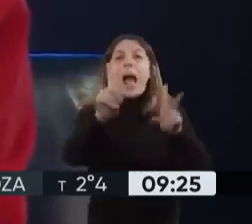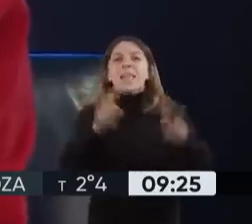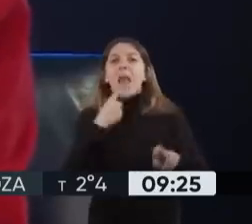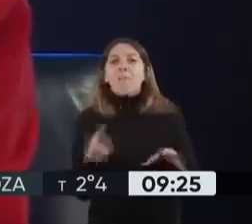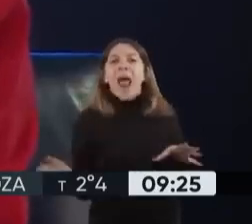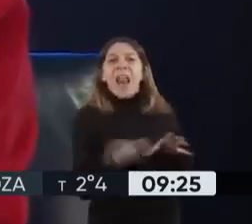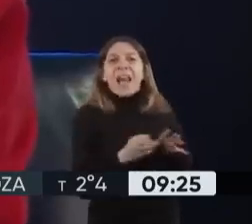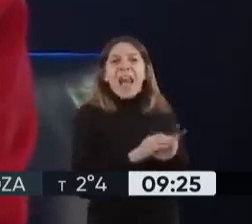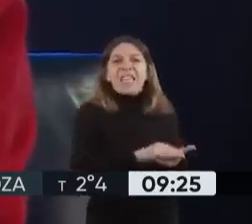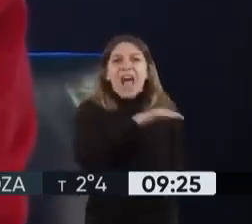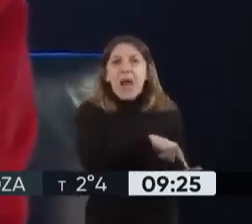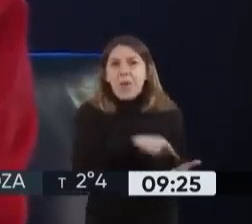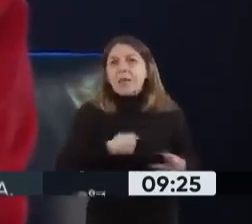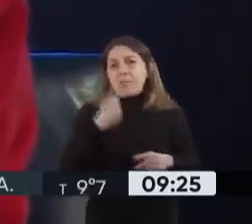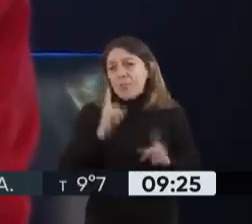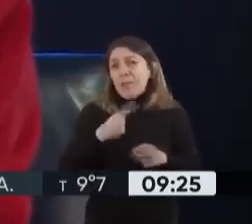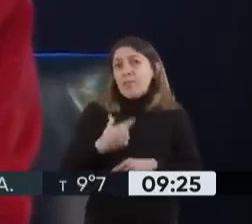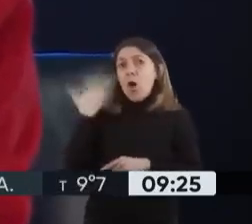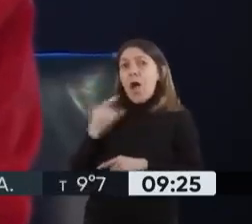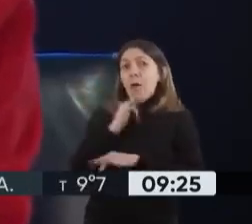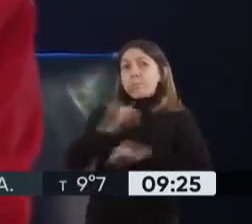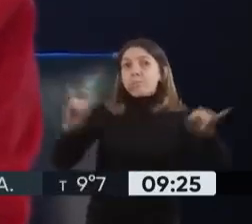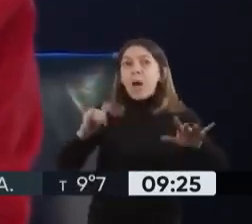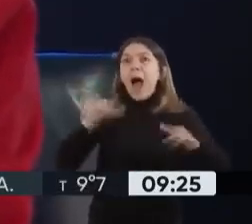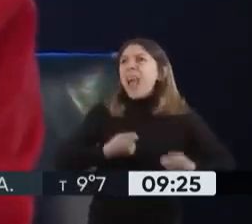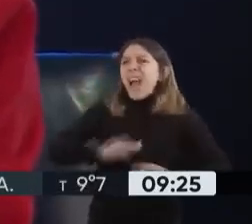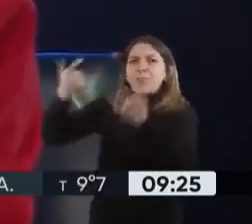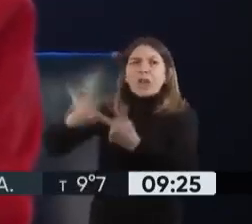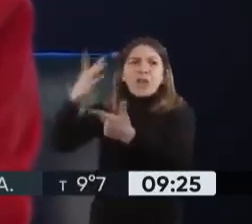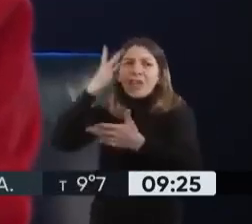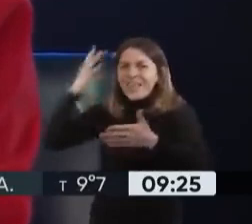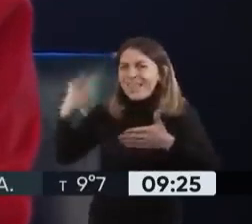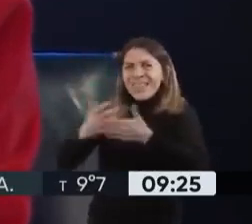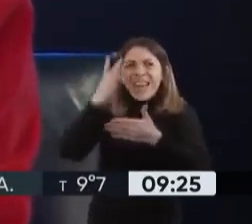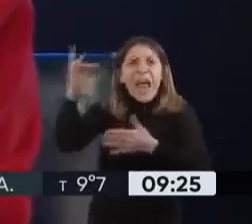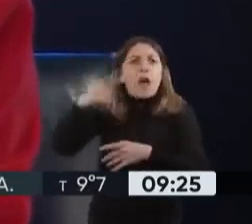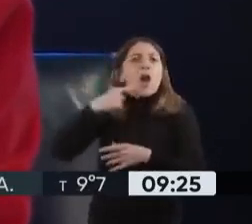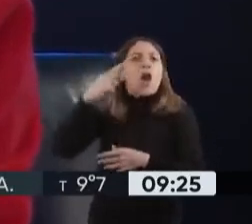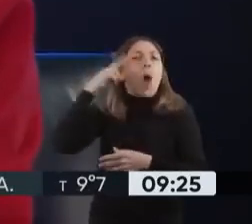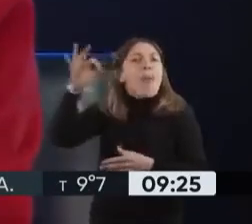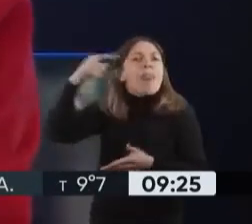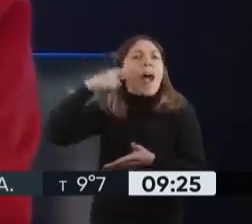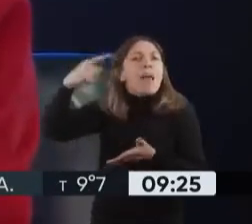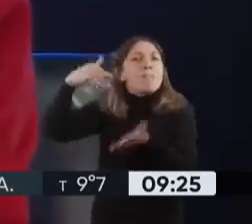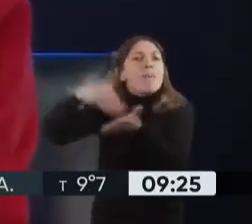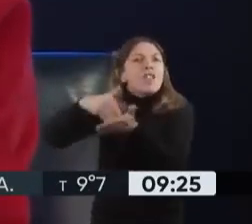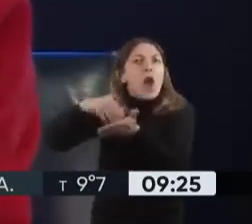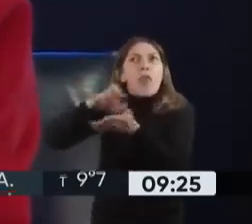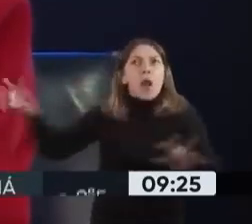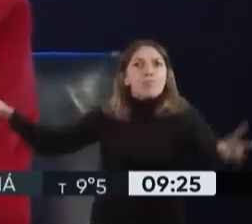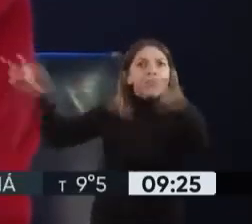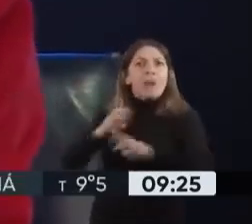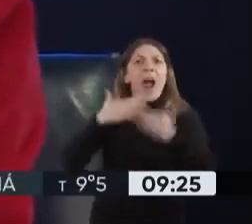reservas lo dije también anteriormente nosotros estamos en récord de exportación 90.000 millones de dólares circunstancialmente